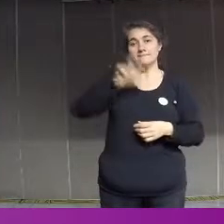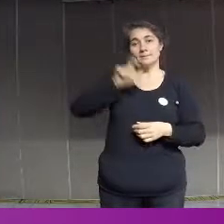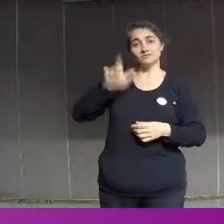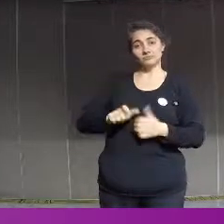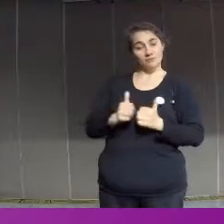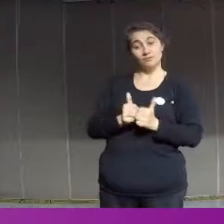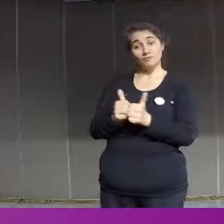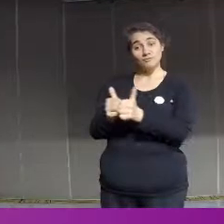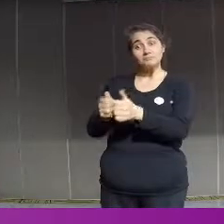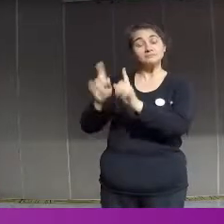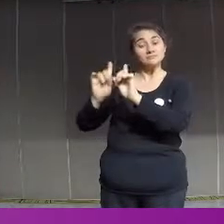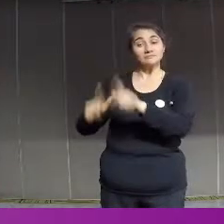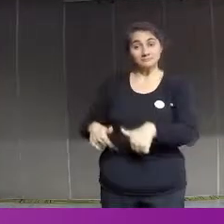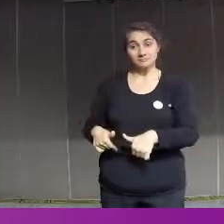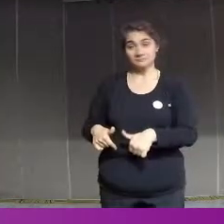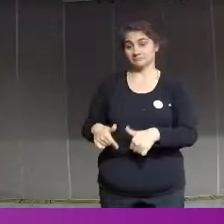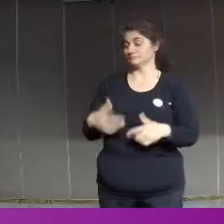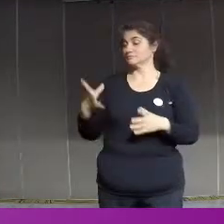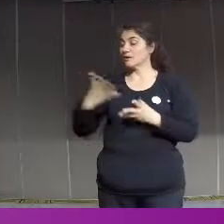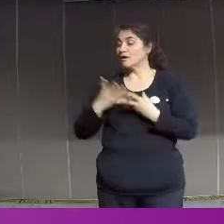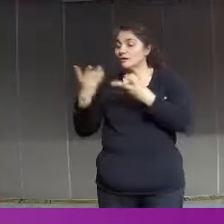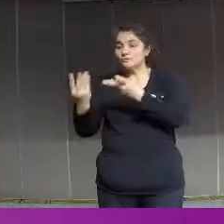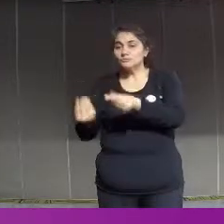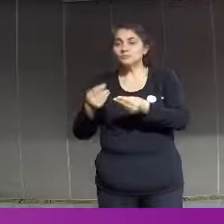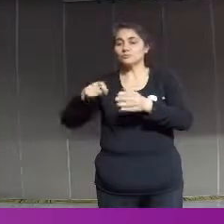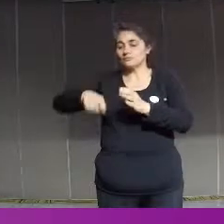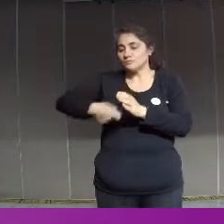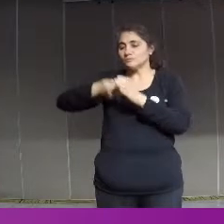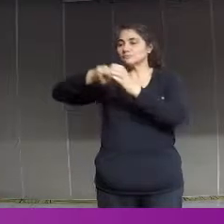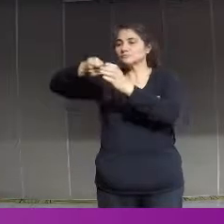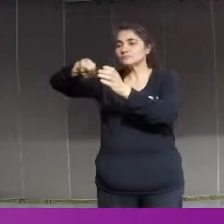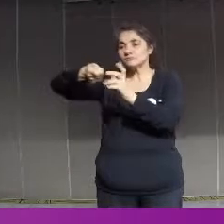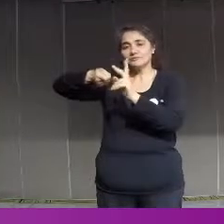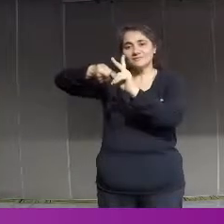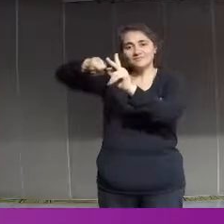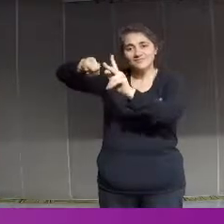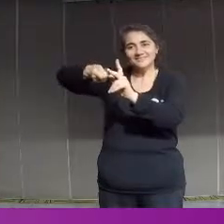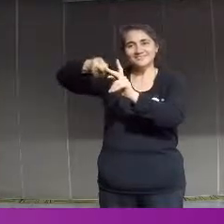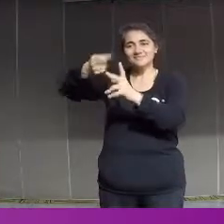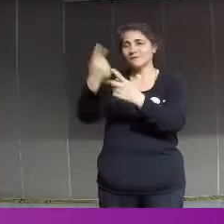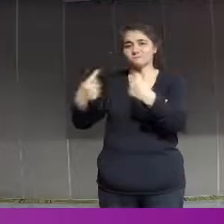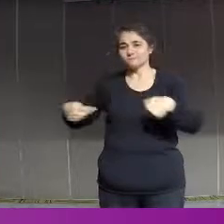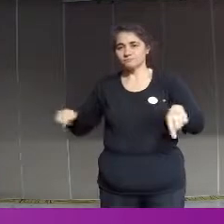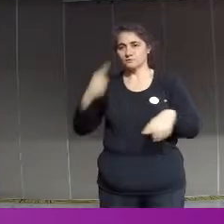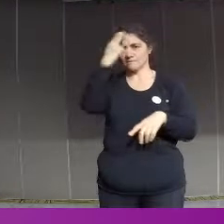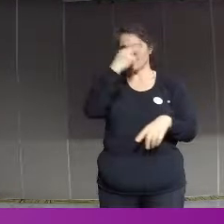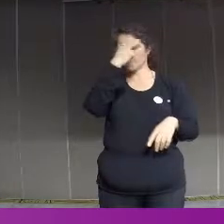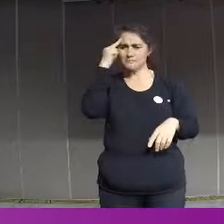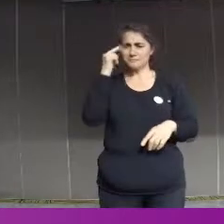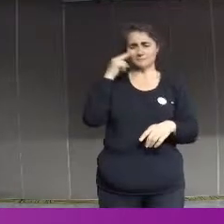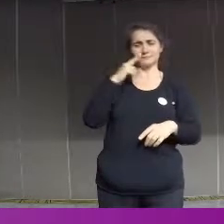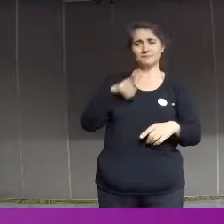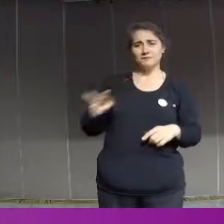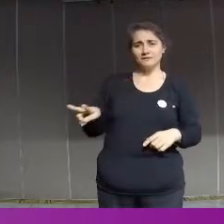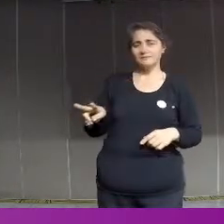sala o está la auxiliar que es la que le da de comer o la enfermera. Si vemos estos síntomas, bueno, es